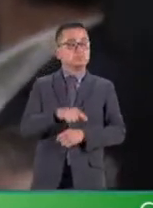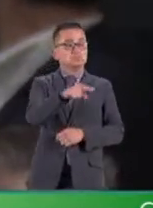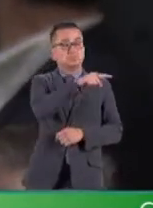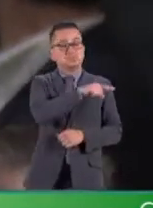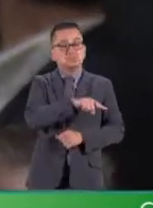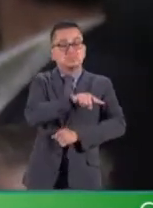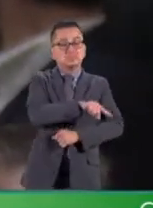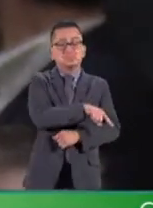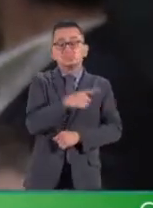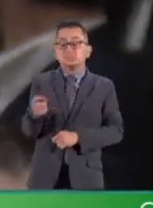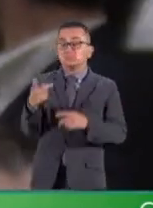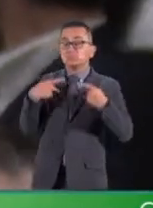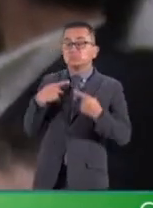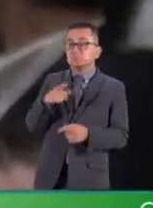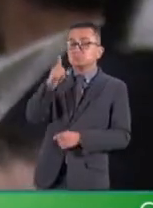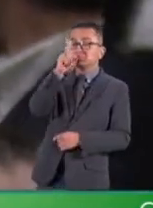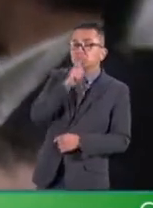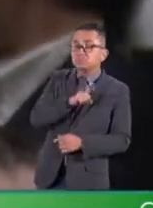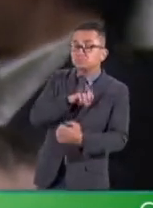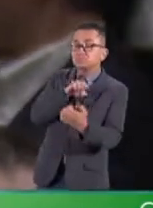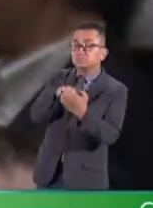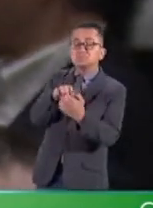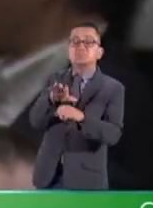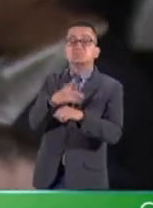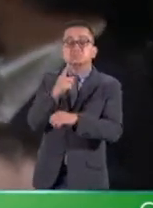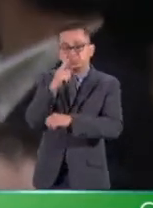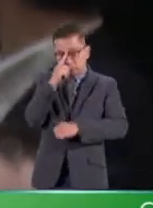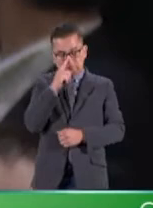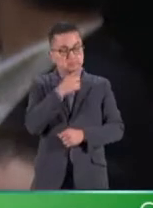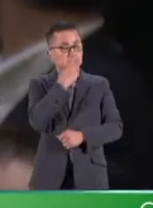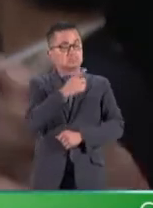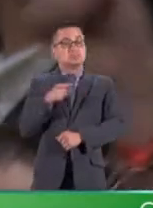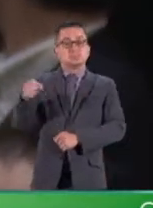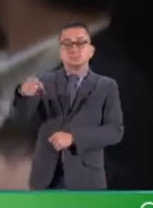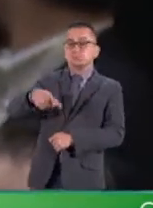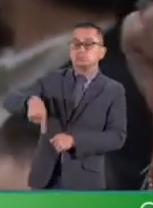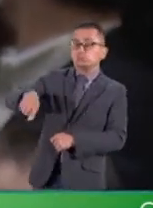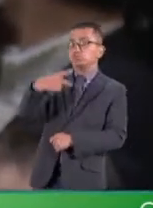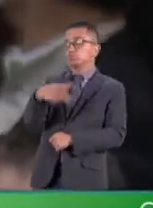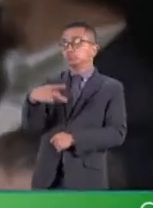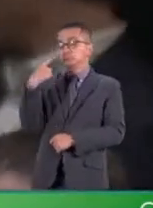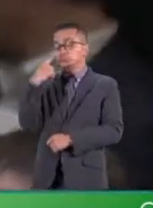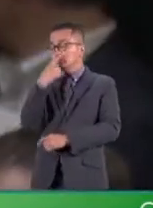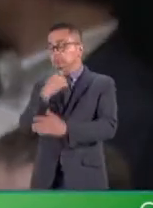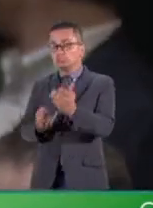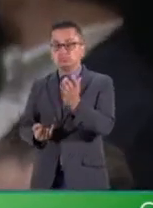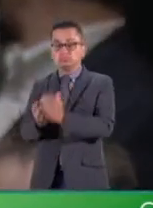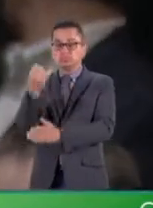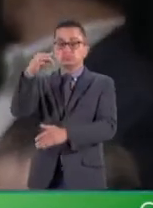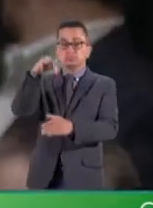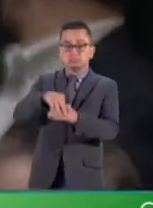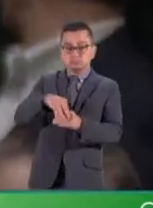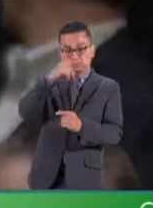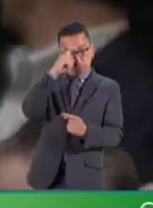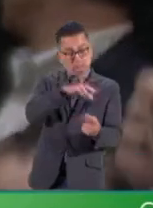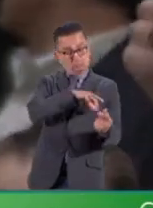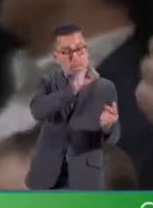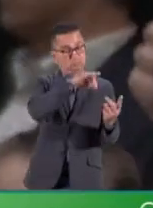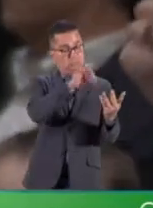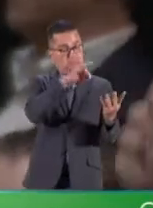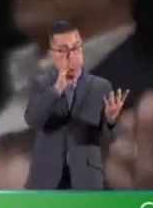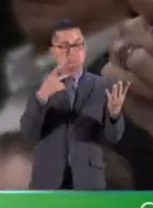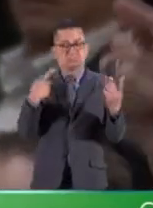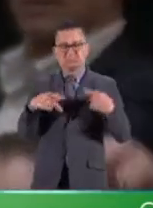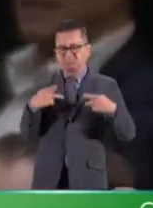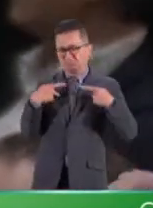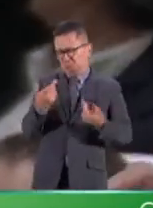le están diciendo que van a poder votar por sus impartidores de justicia. Lo que no le están diciendo es que las personas